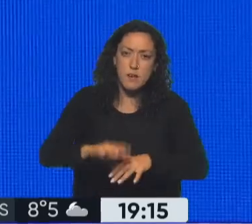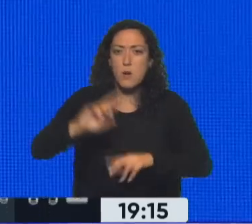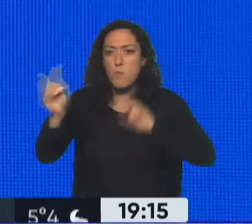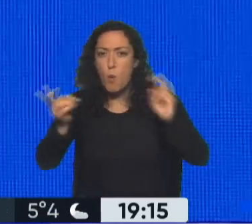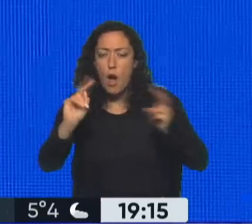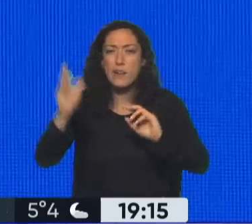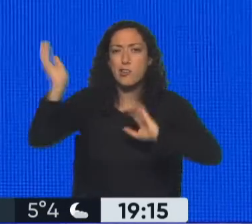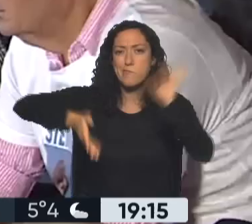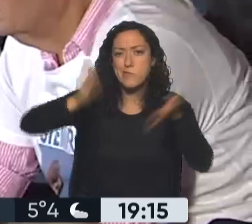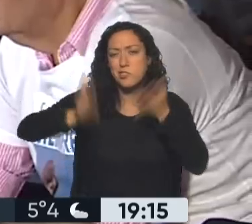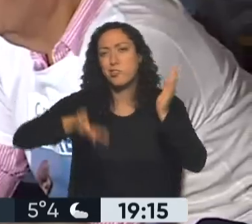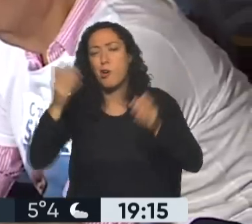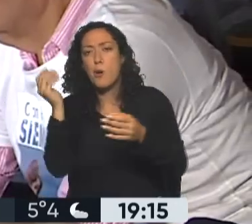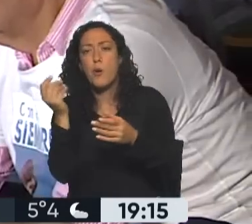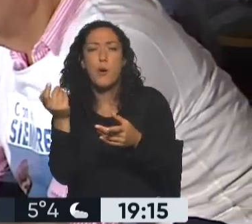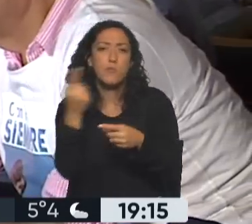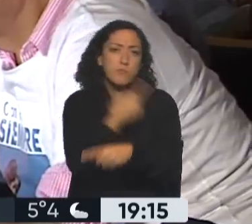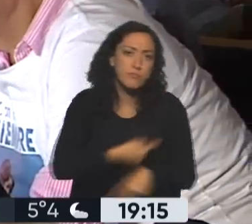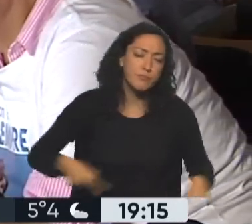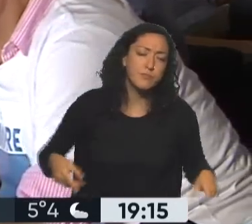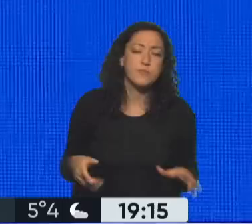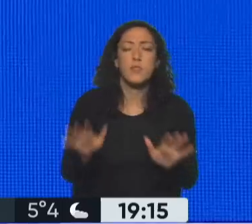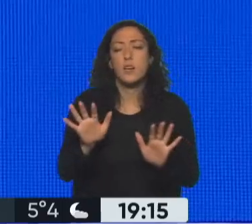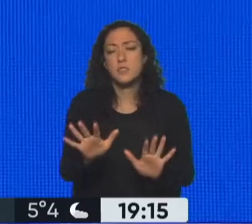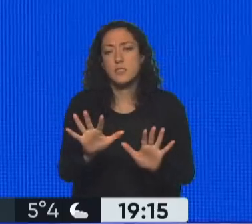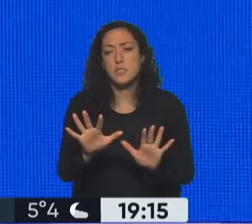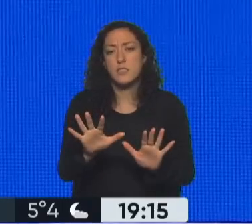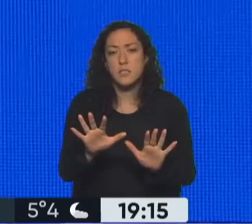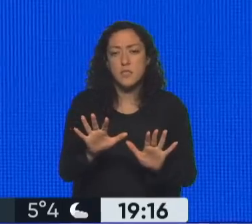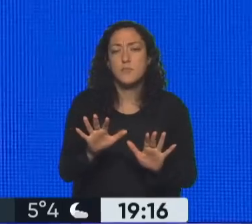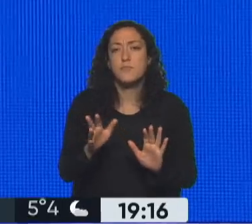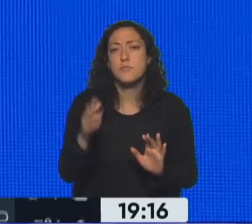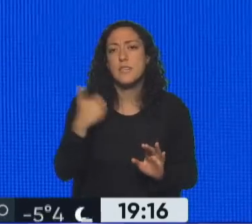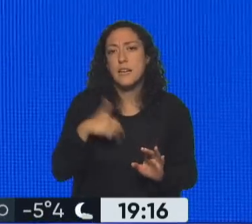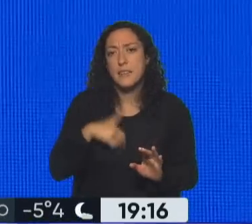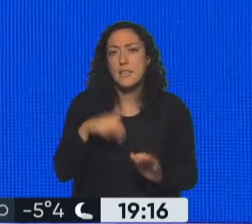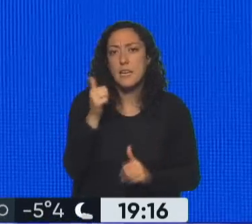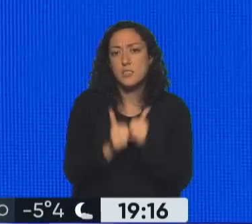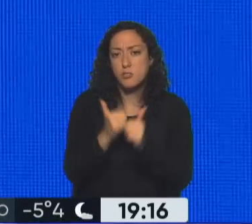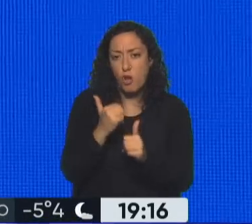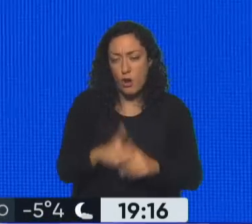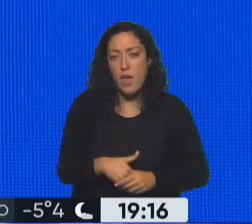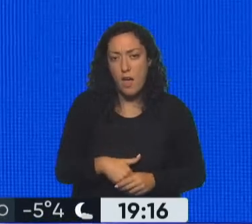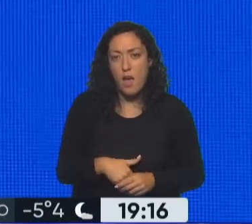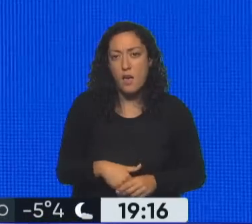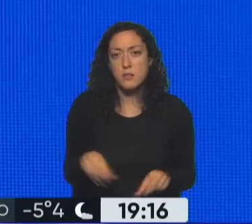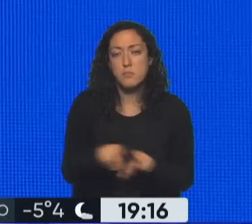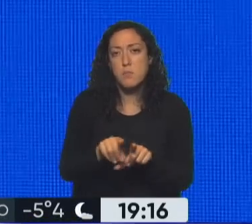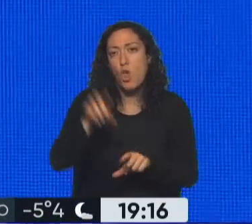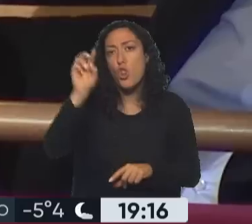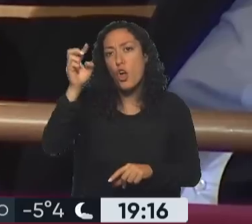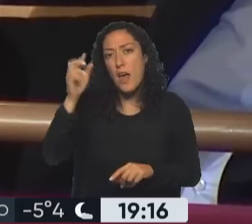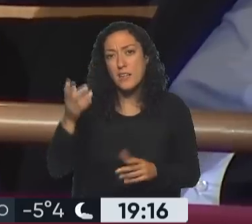violencia, represión. Esta es la historia de la convertibilidad en la República Argentina, que es la historia de la dolarización.